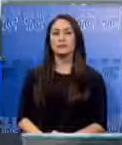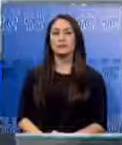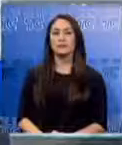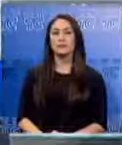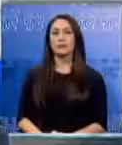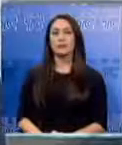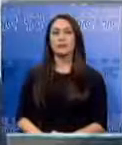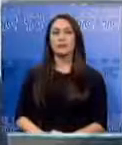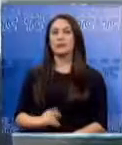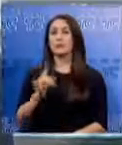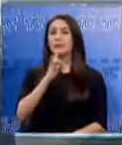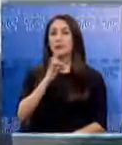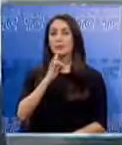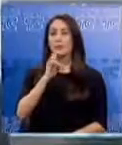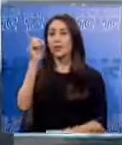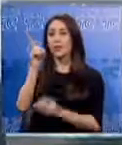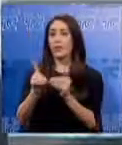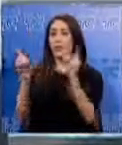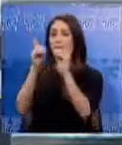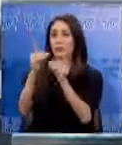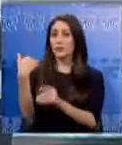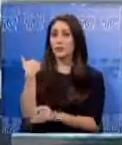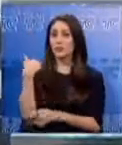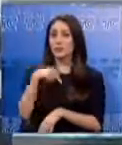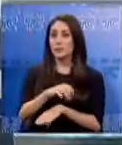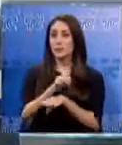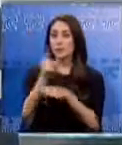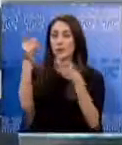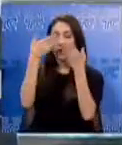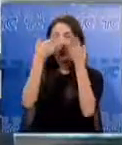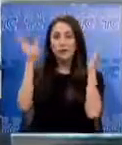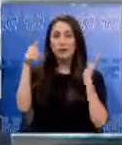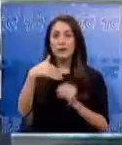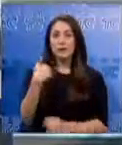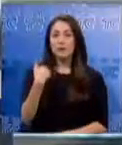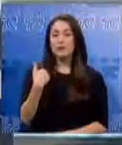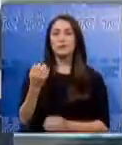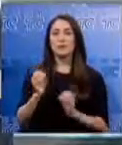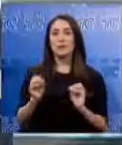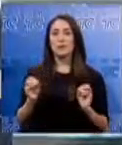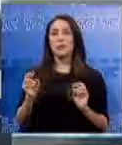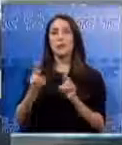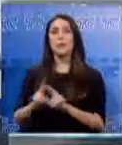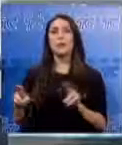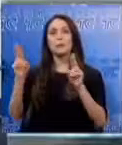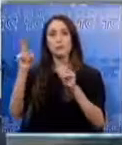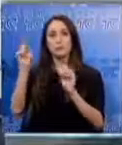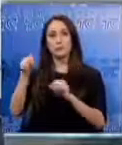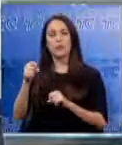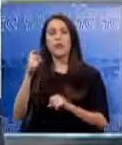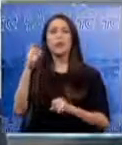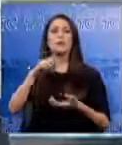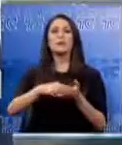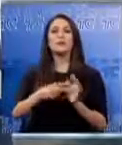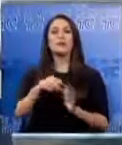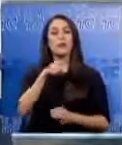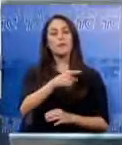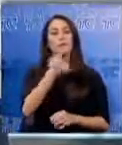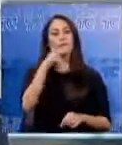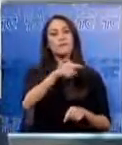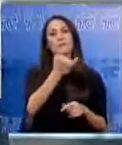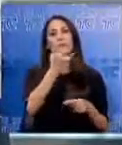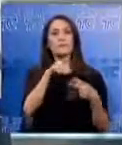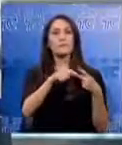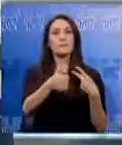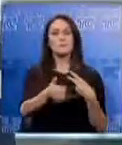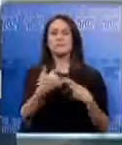Estados Unidos no tiene ningún mandato internacional, ni multilateral, ni por parte de las Naciones Unidas para andar juzgando a los países. Nos parece por